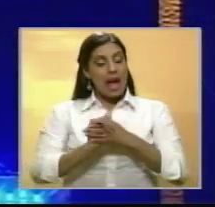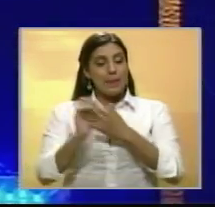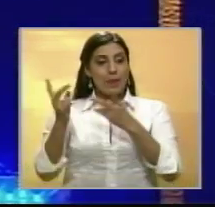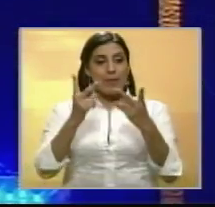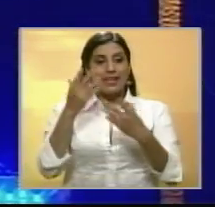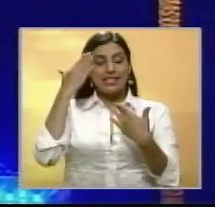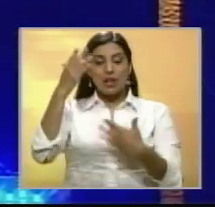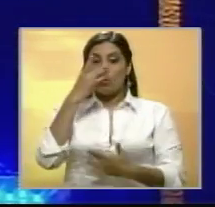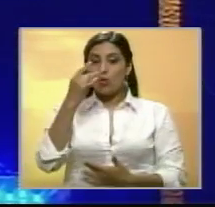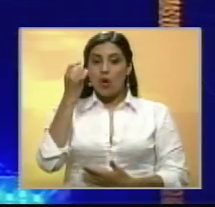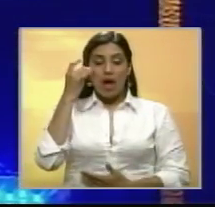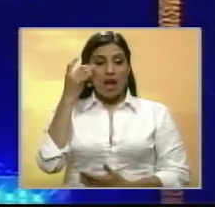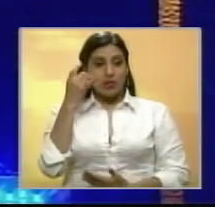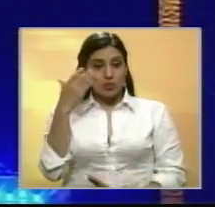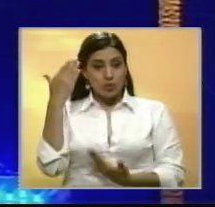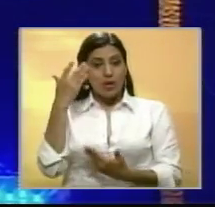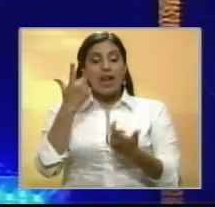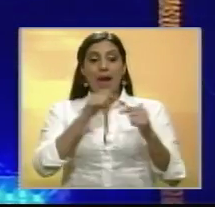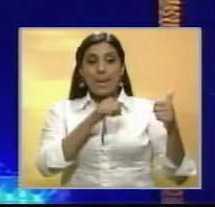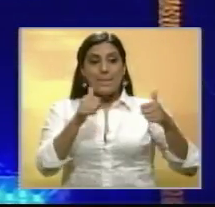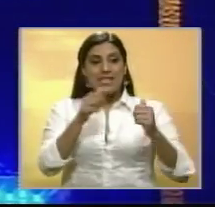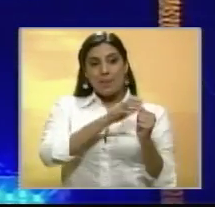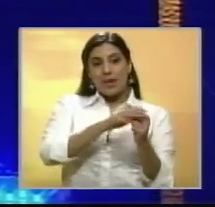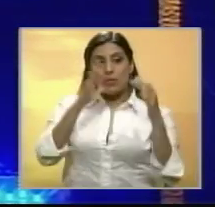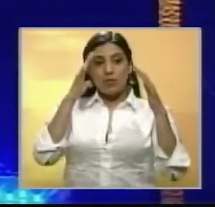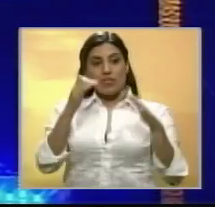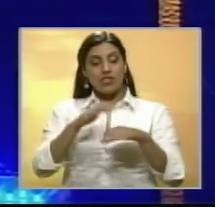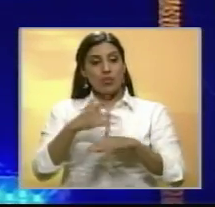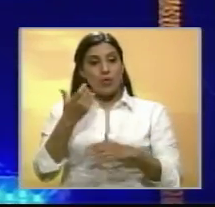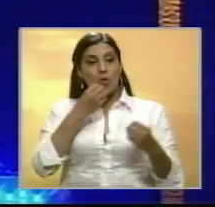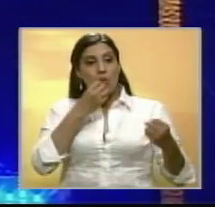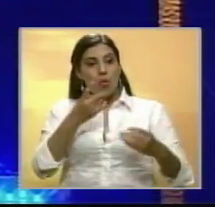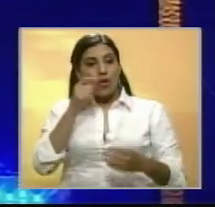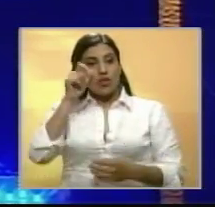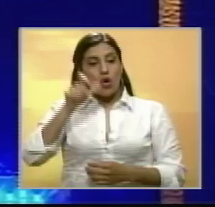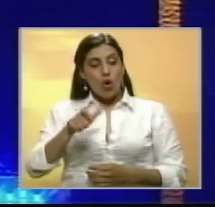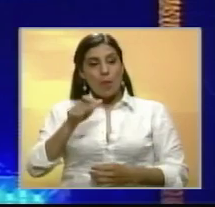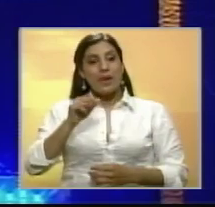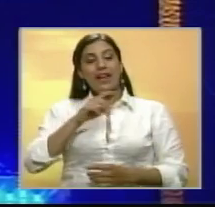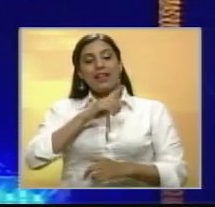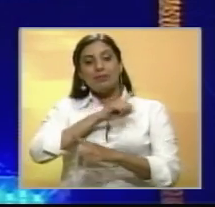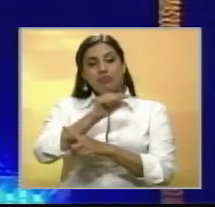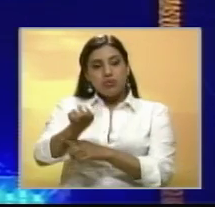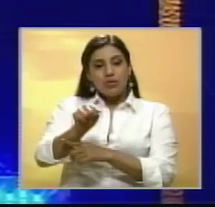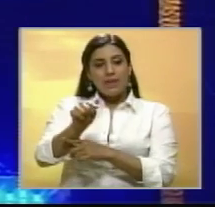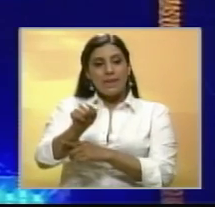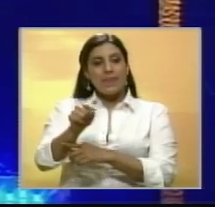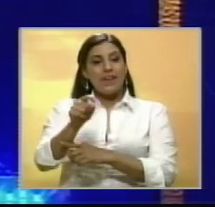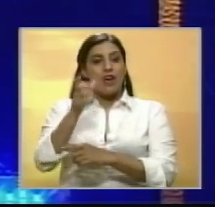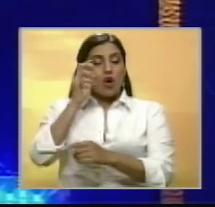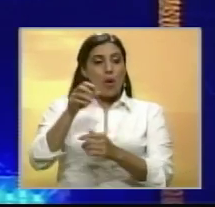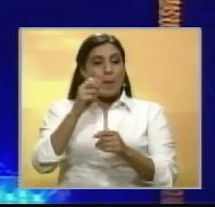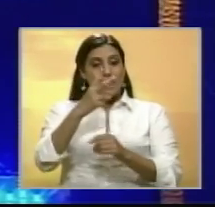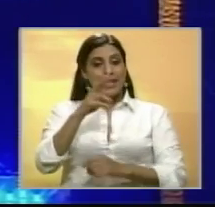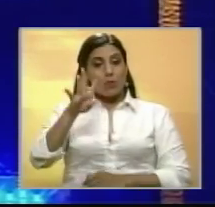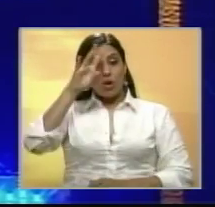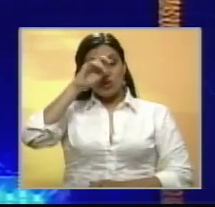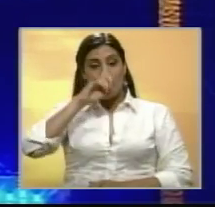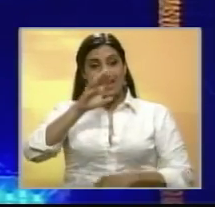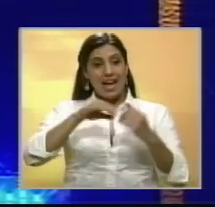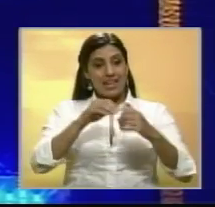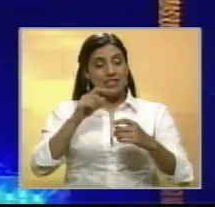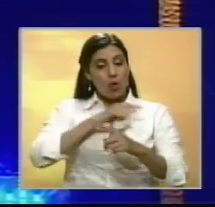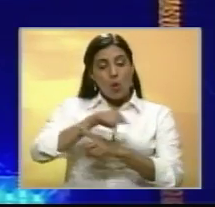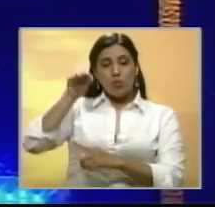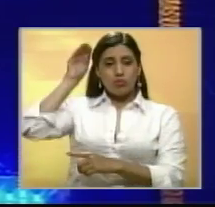Amigos, bienvenidos. Les saluda Tony Chitadino. Comenzamos con béisbol de Grandes Ligas, contándoles que Wilson Contreras debutó a lo grande. El receptor de 24 años lo hizo